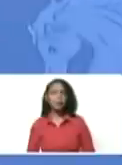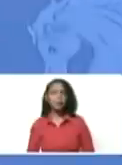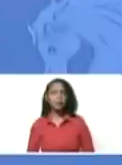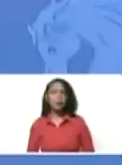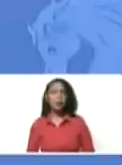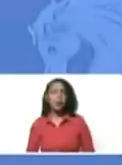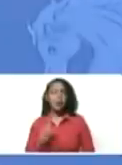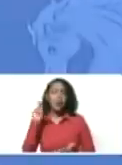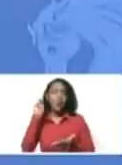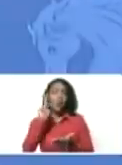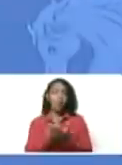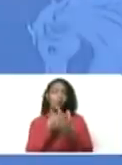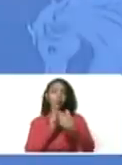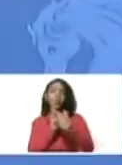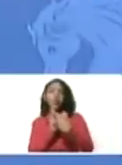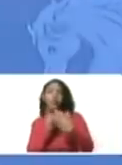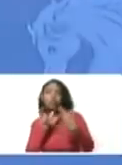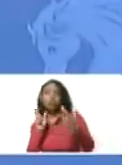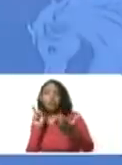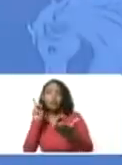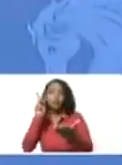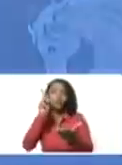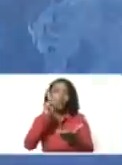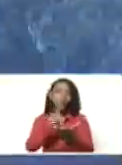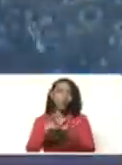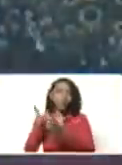cuando llegó su féretro,